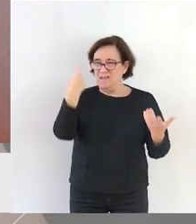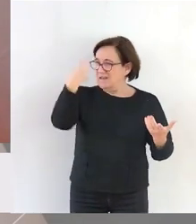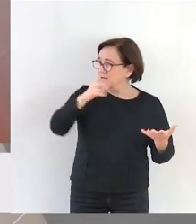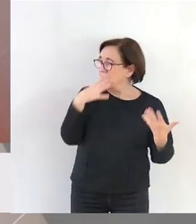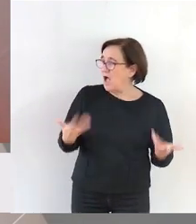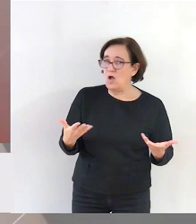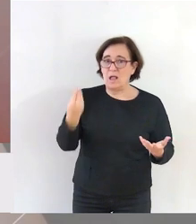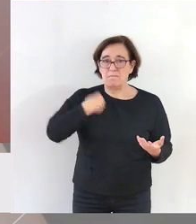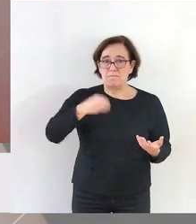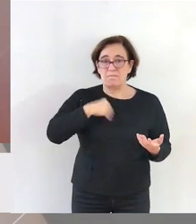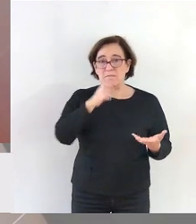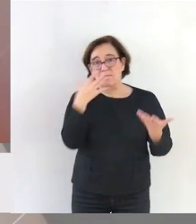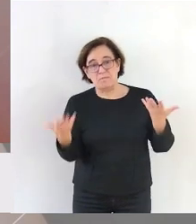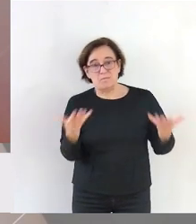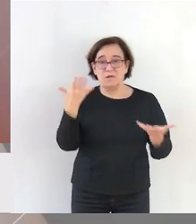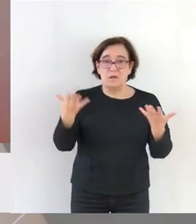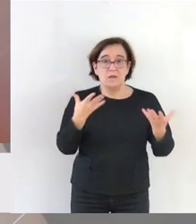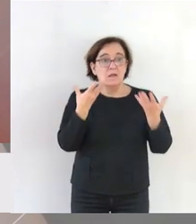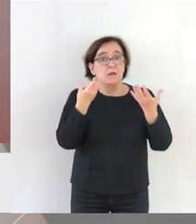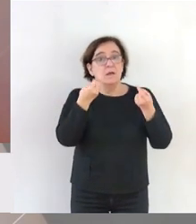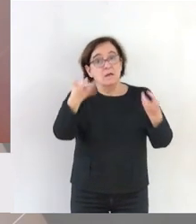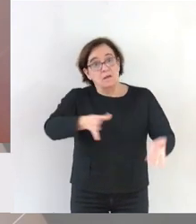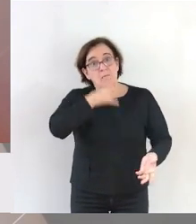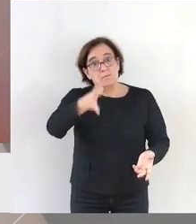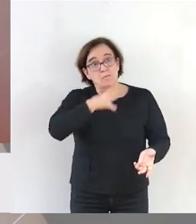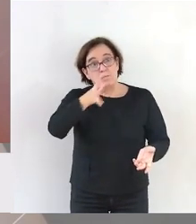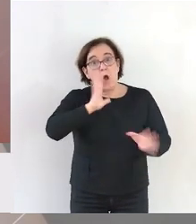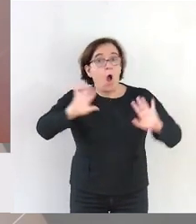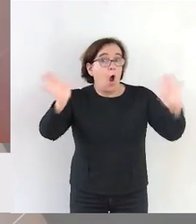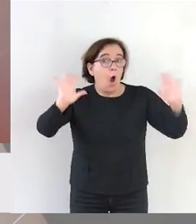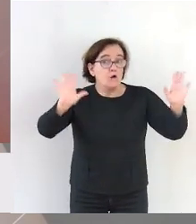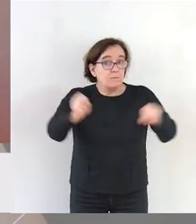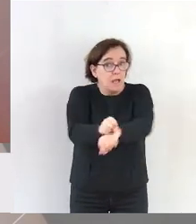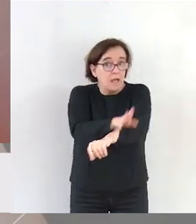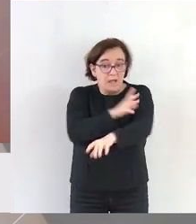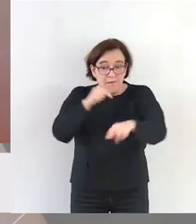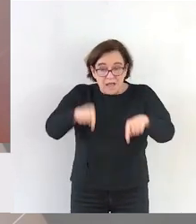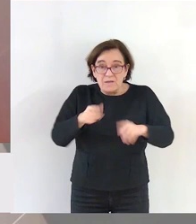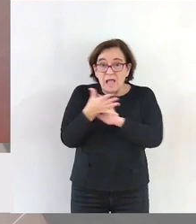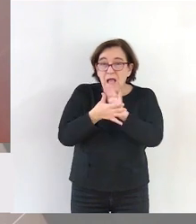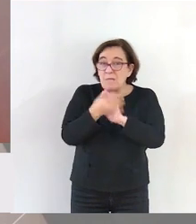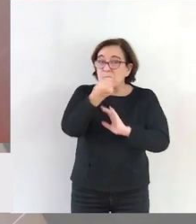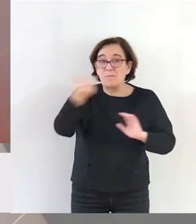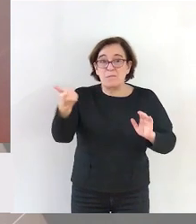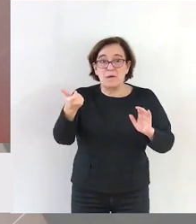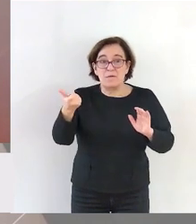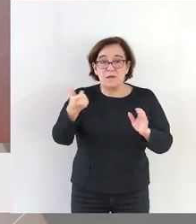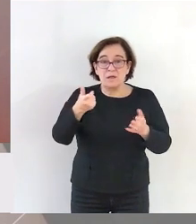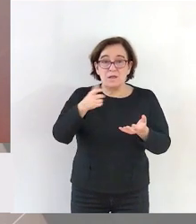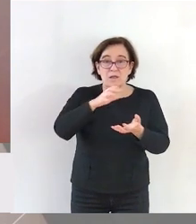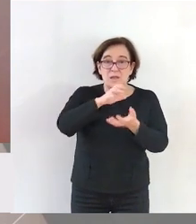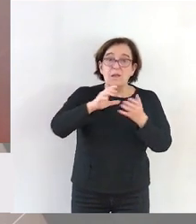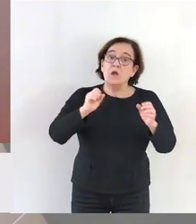ahora mismo Bueno ahora mismo hay tantos motivos por los que horrorizarse Pero uno de ellos de los que se habla muy poco es de la realidad en Sudán